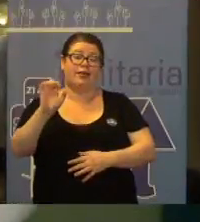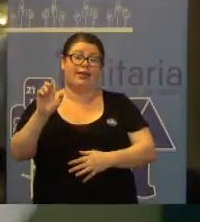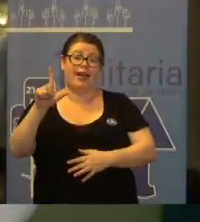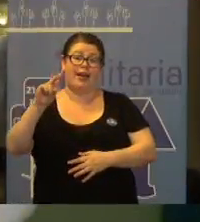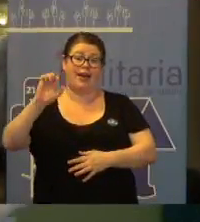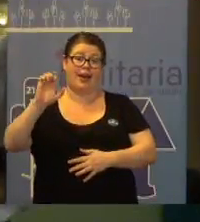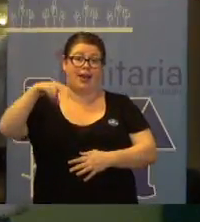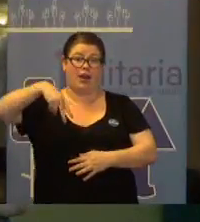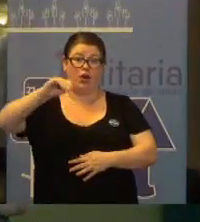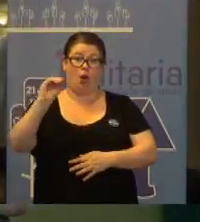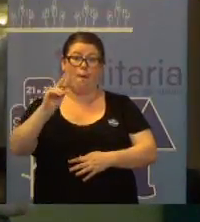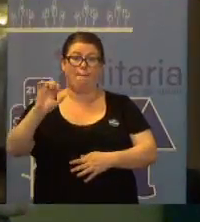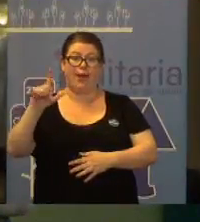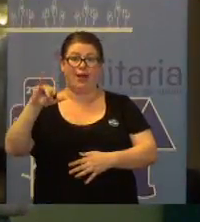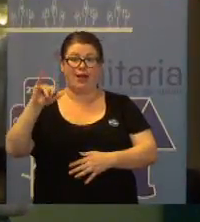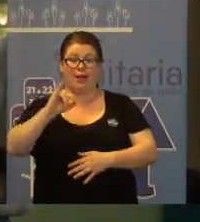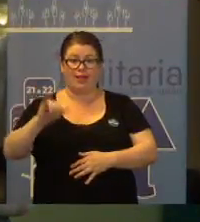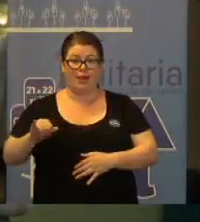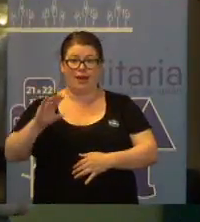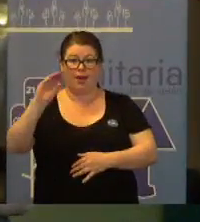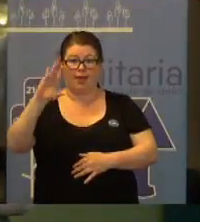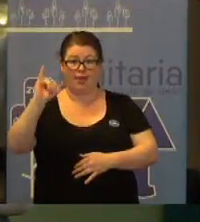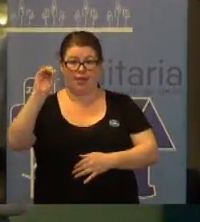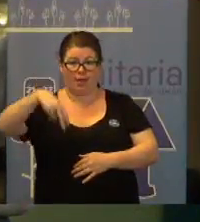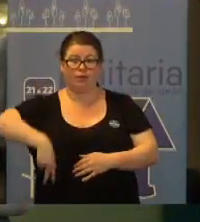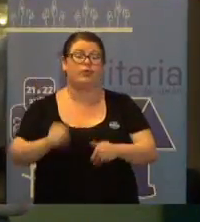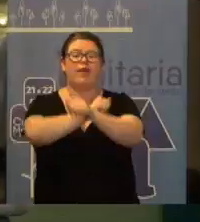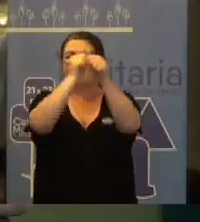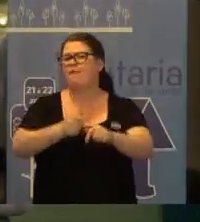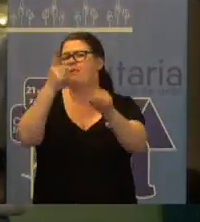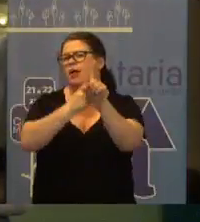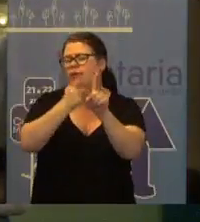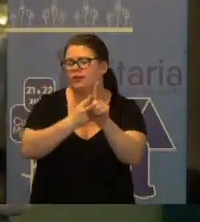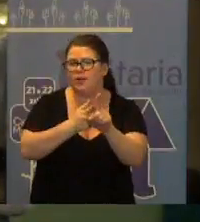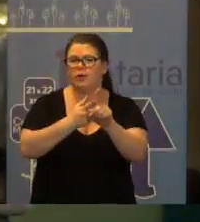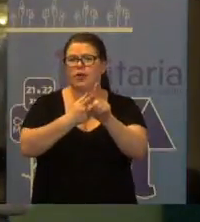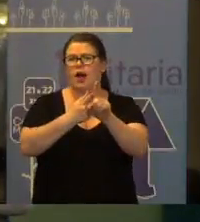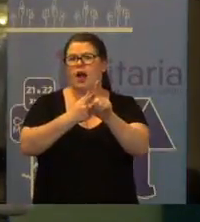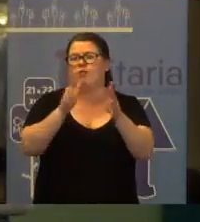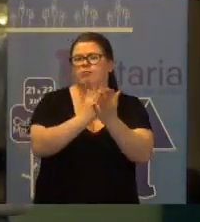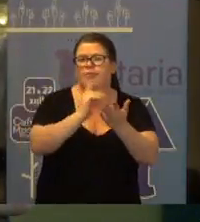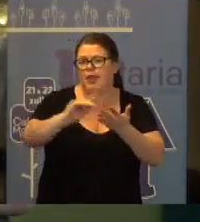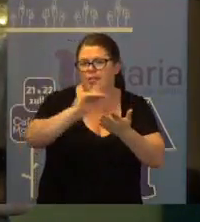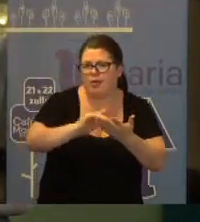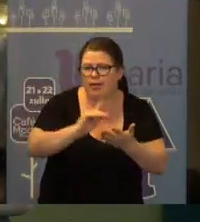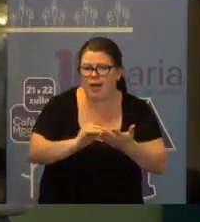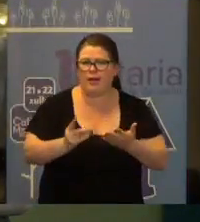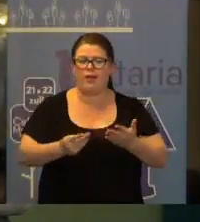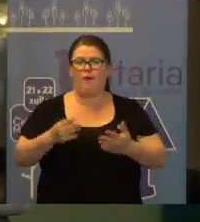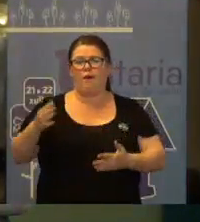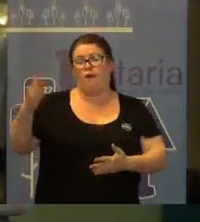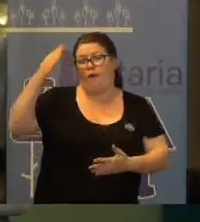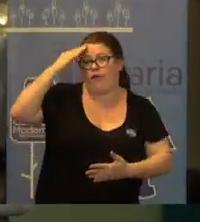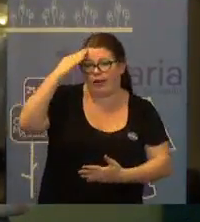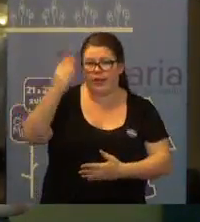telenovelización digamos que unha forma de utiliza un diccionario cognitivo, uns atallos cognitivos